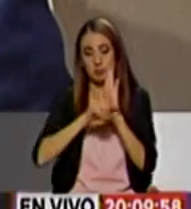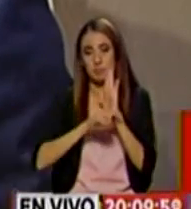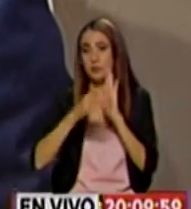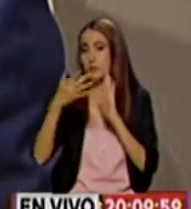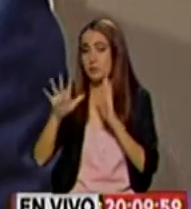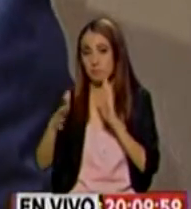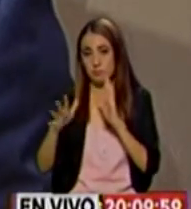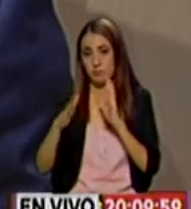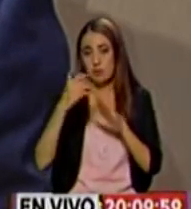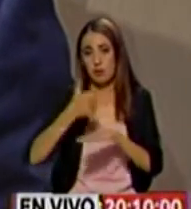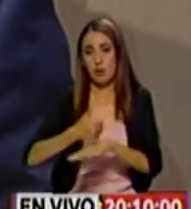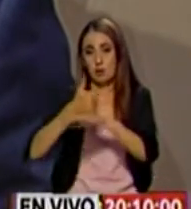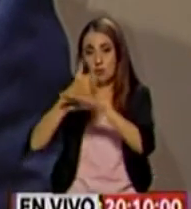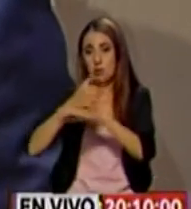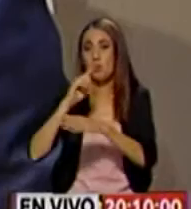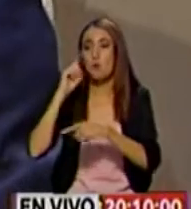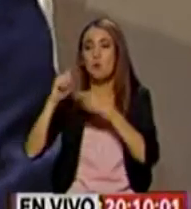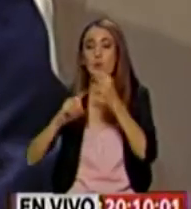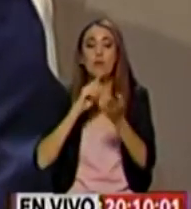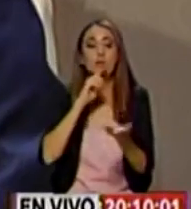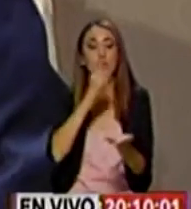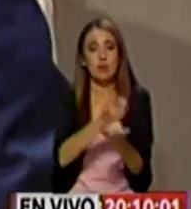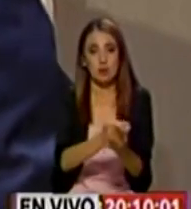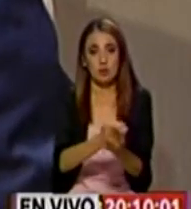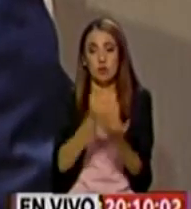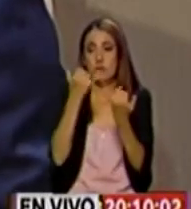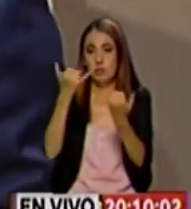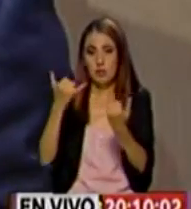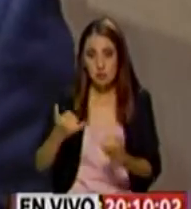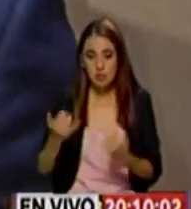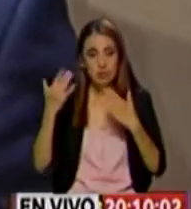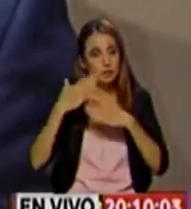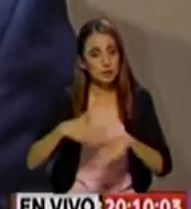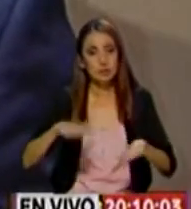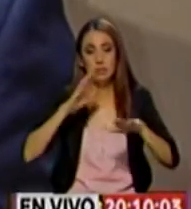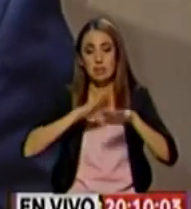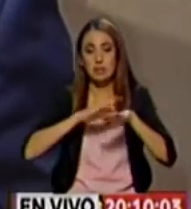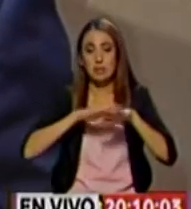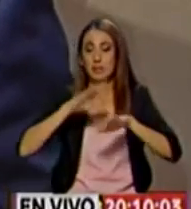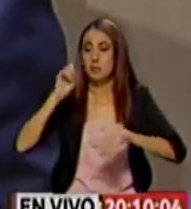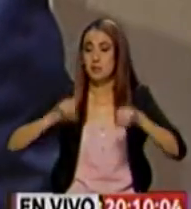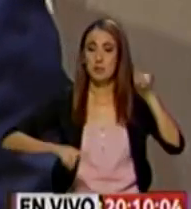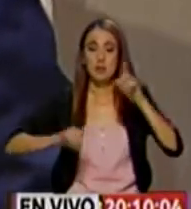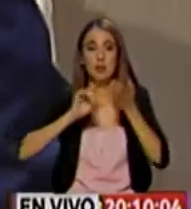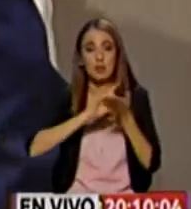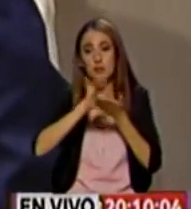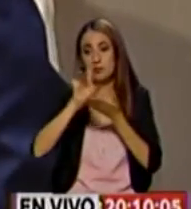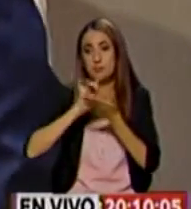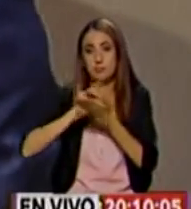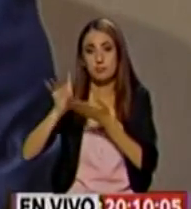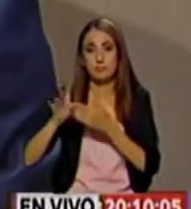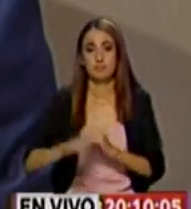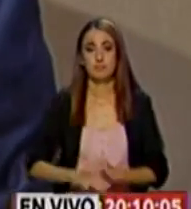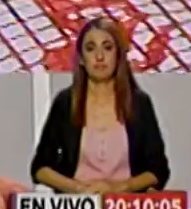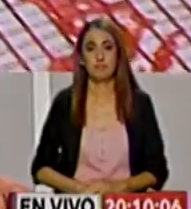por parte de una autoridad judicial. Y al no darse, incurren en las causales, inclusive de destitución de los señores fiscales.